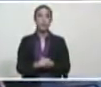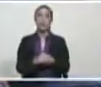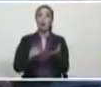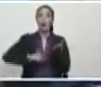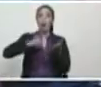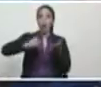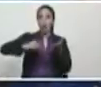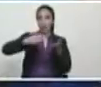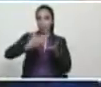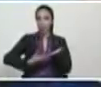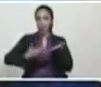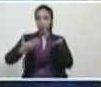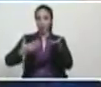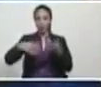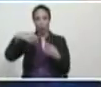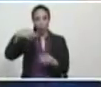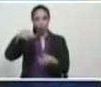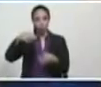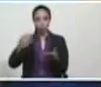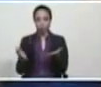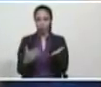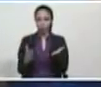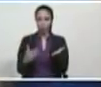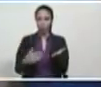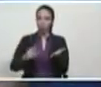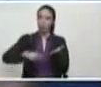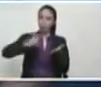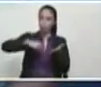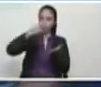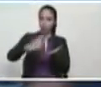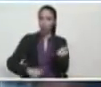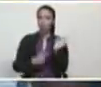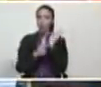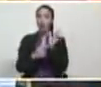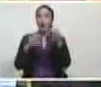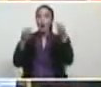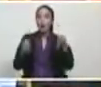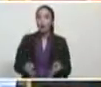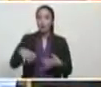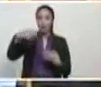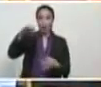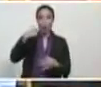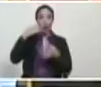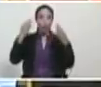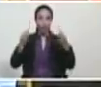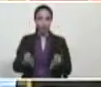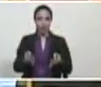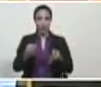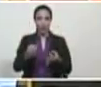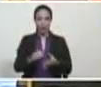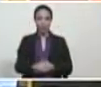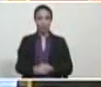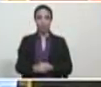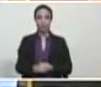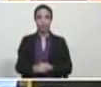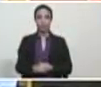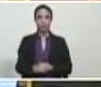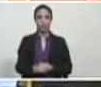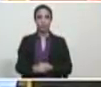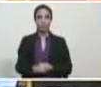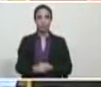conjunto de documentos que deben ser publicados en Gaceta Oficial de la República Bolivariana de